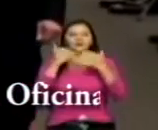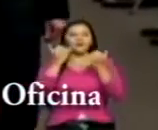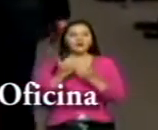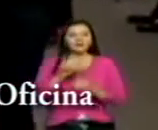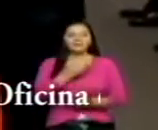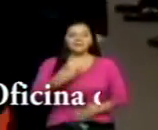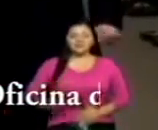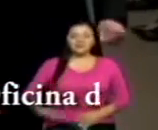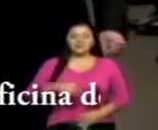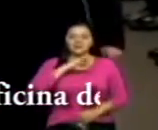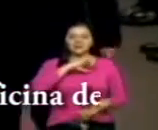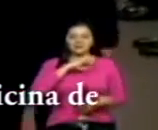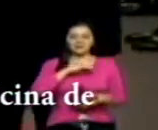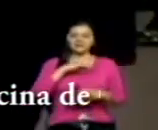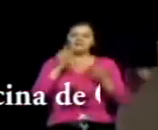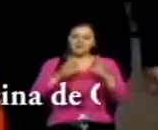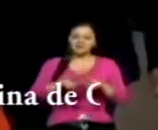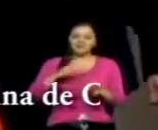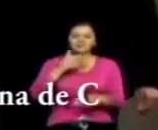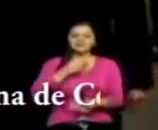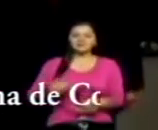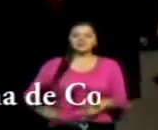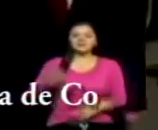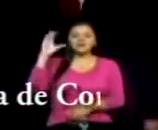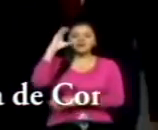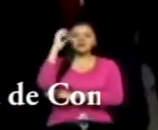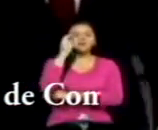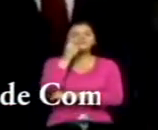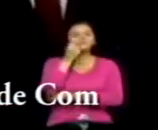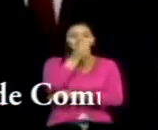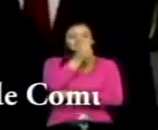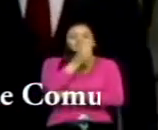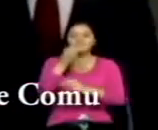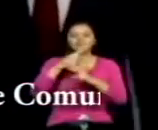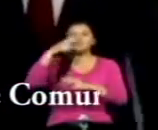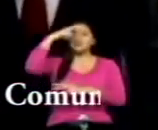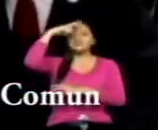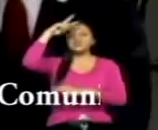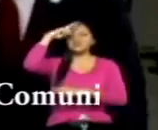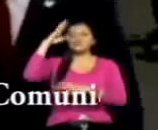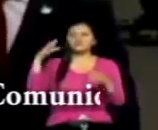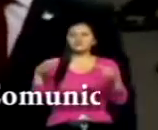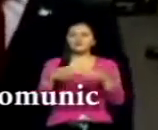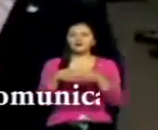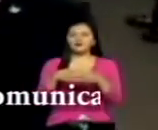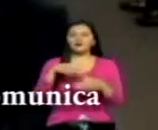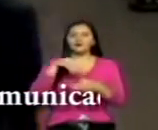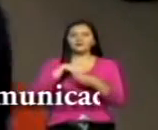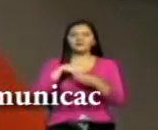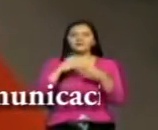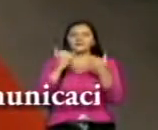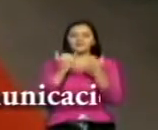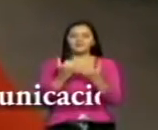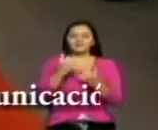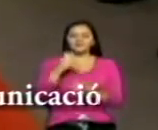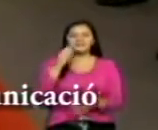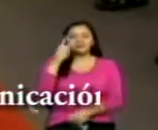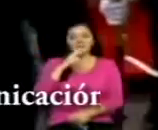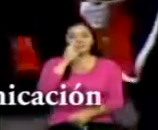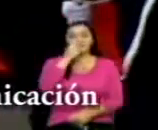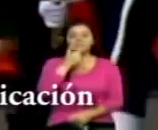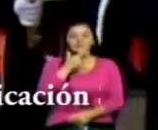mandatario colombiano Juan Manuel Santos, al presidente de México Enrique Peña Nieto, al presidente de Argentina Mauricio Macri,